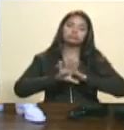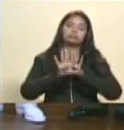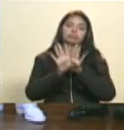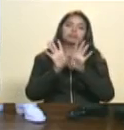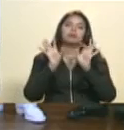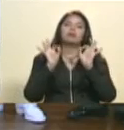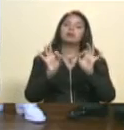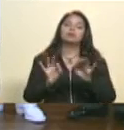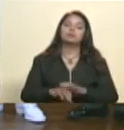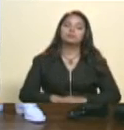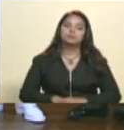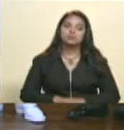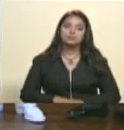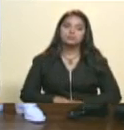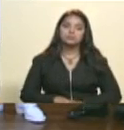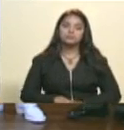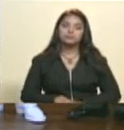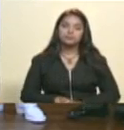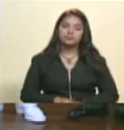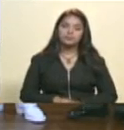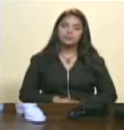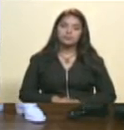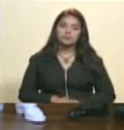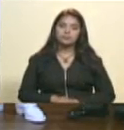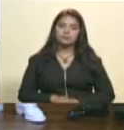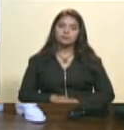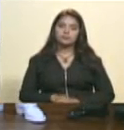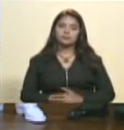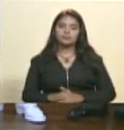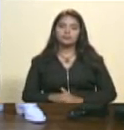transparencia, de auditoría,